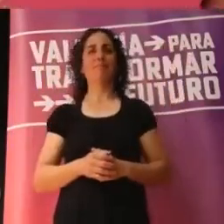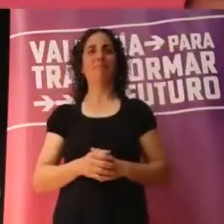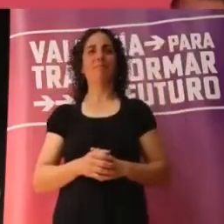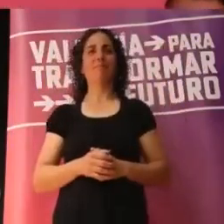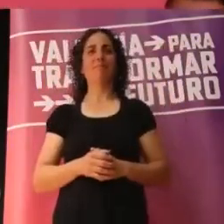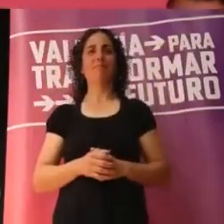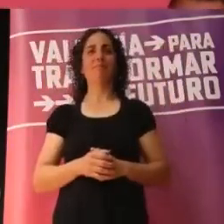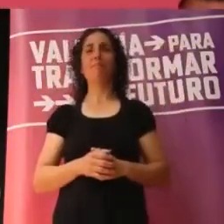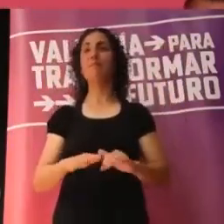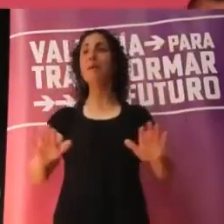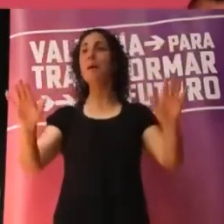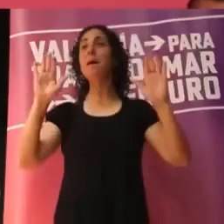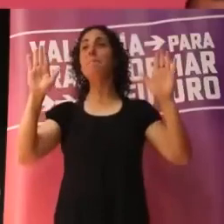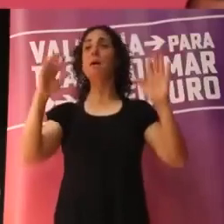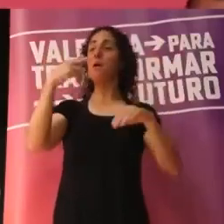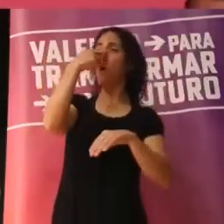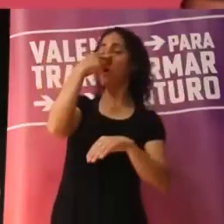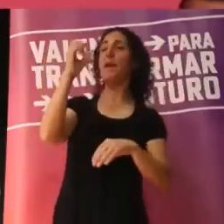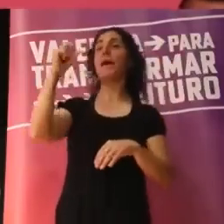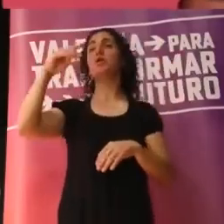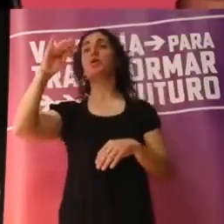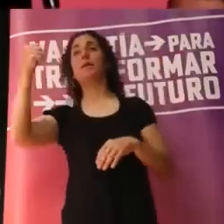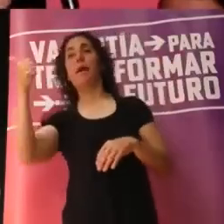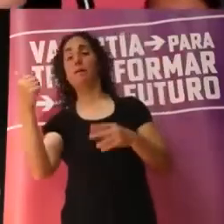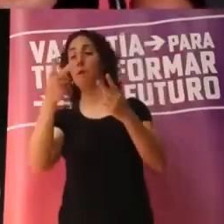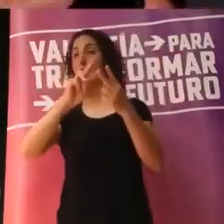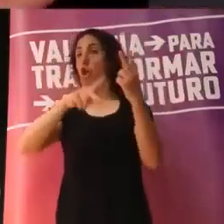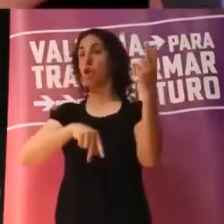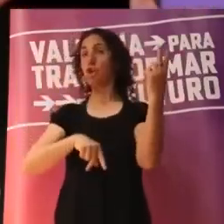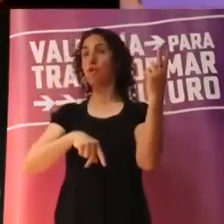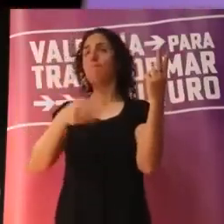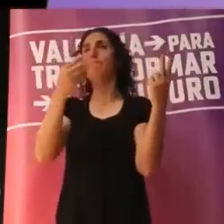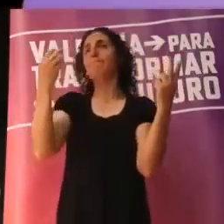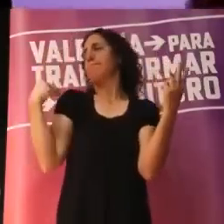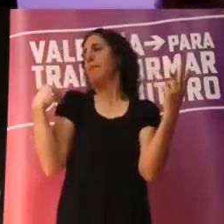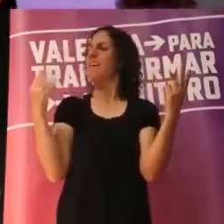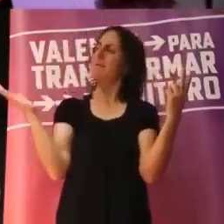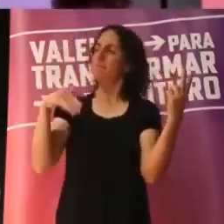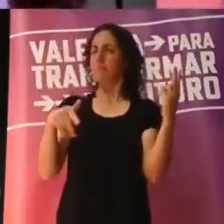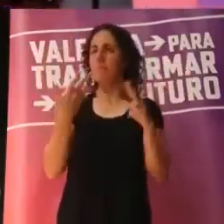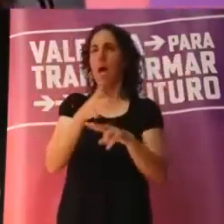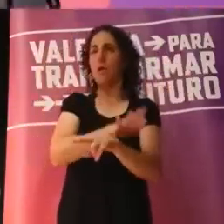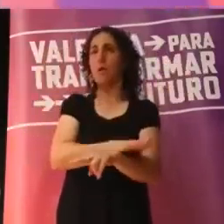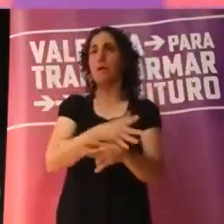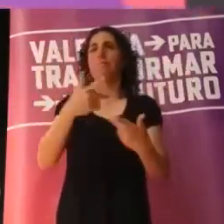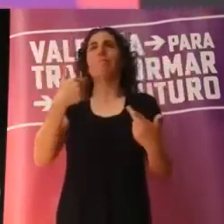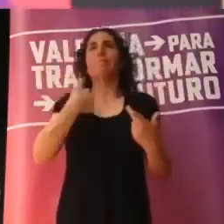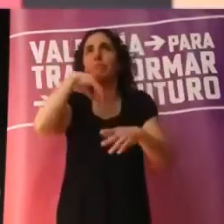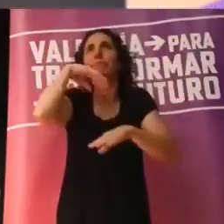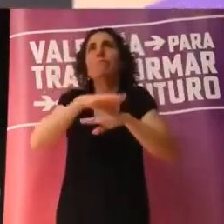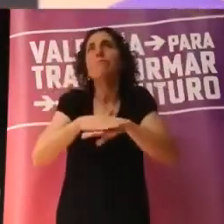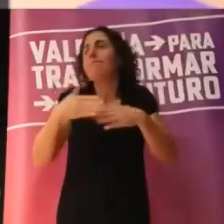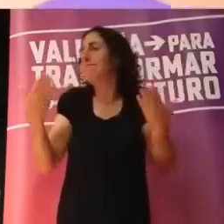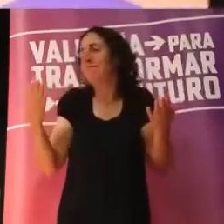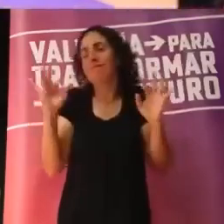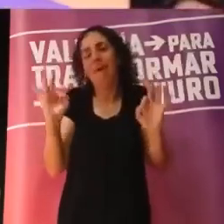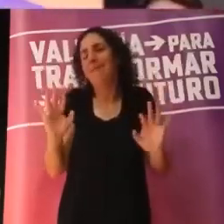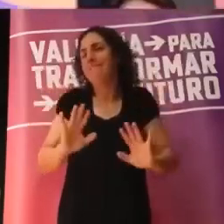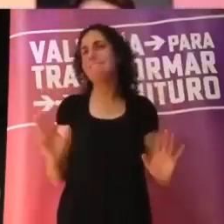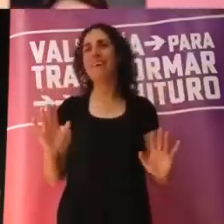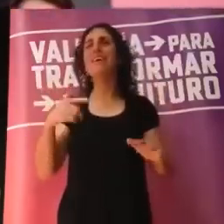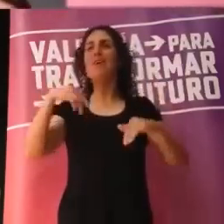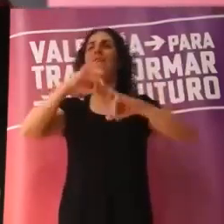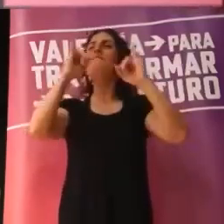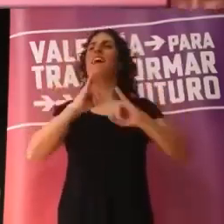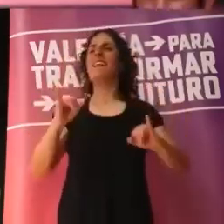Pero Ione y Antonia me dijeron tienes que ir a Mallorca y yo soy un soldado y aquí estoy y muy feliz de